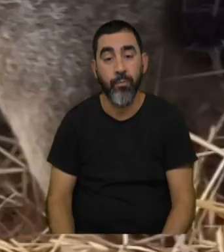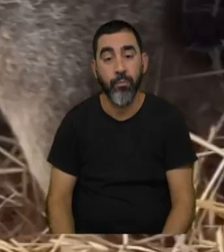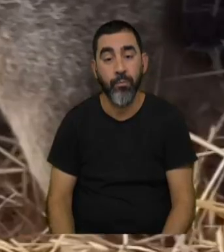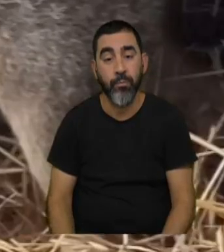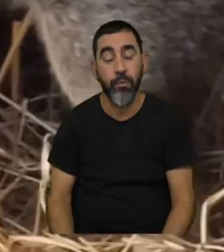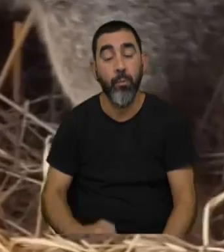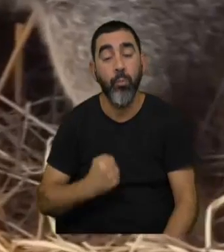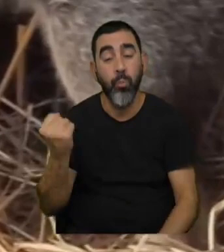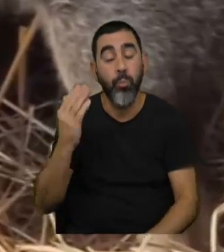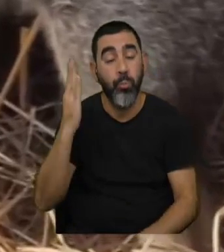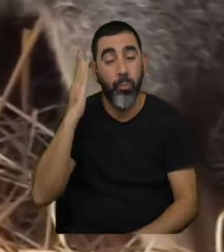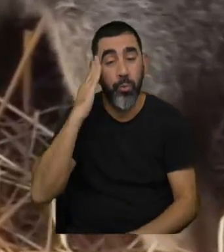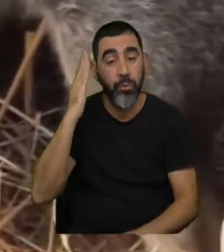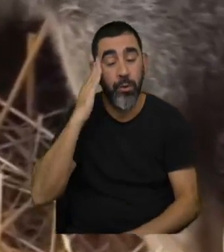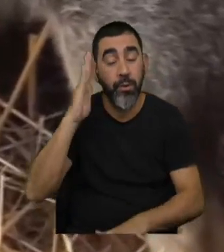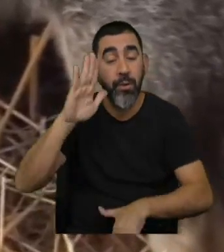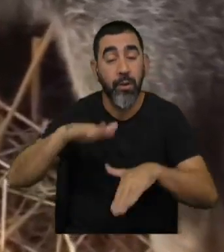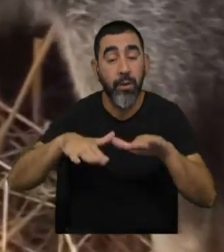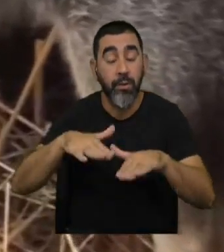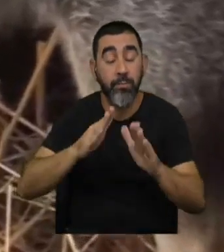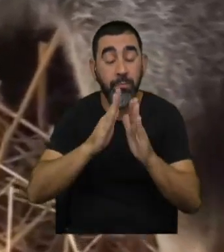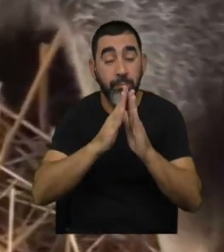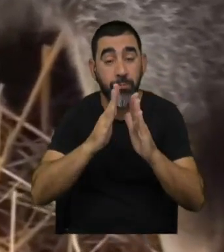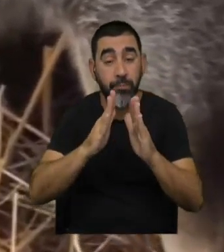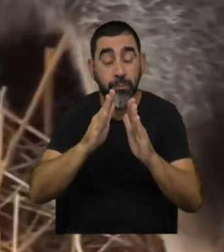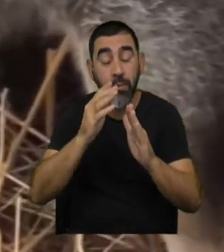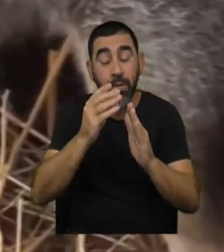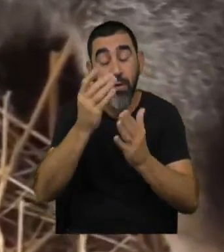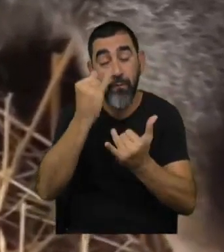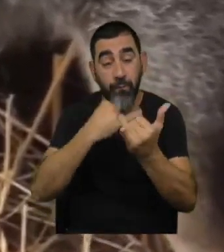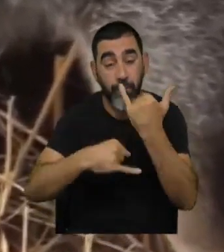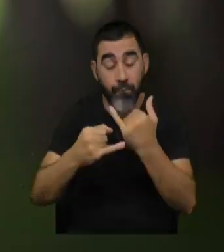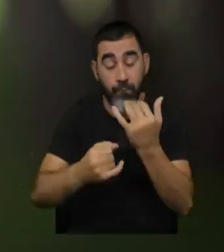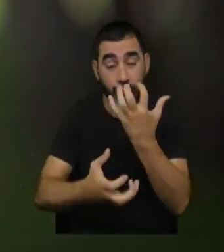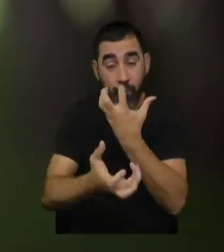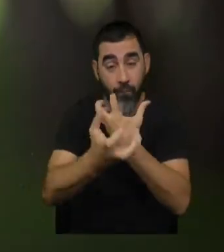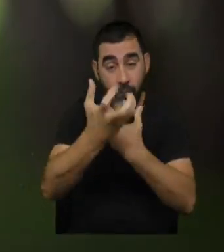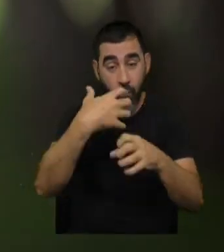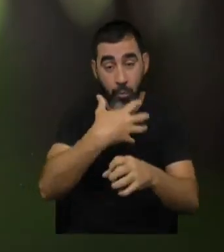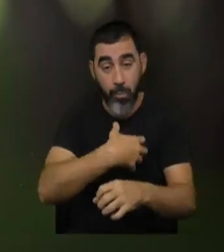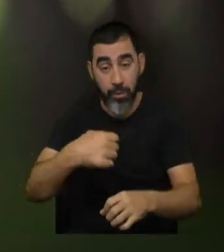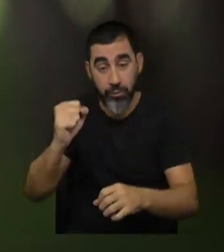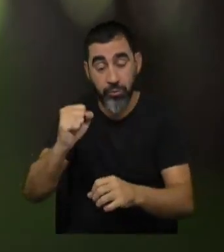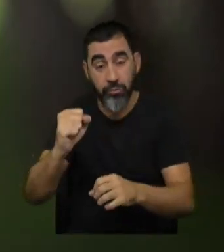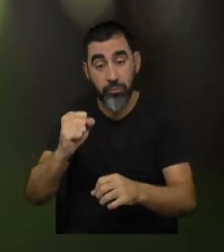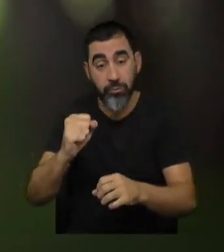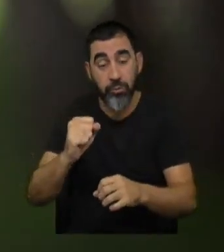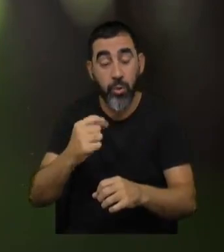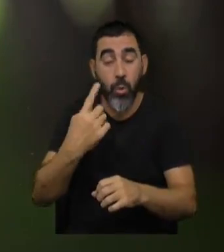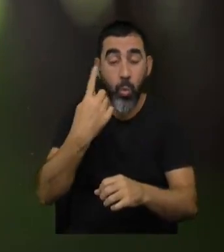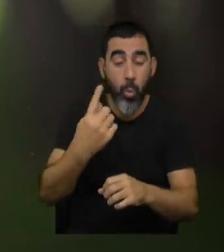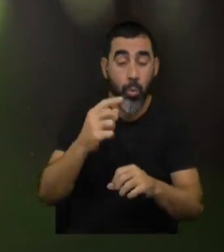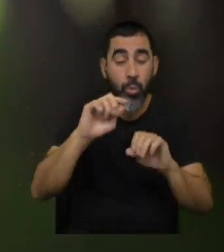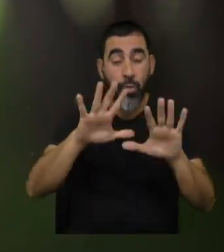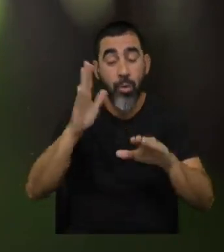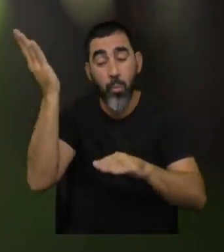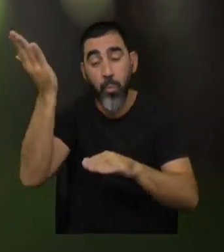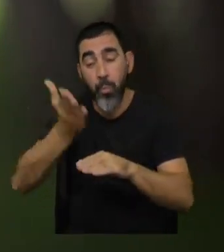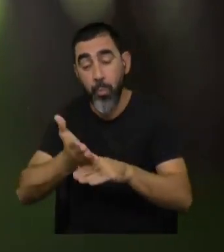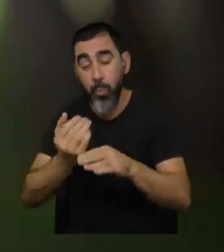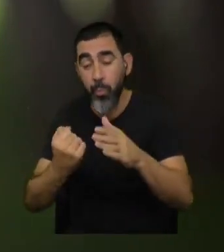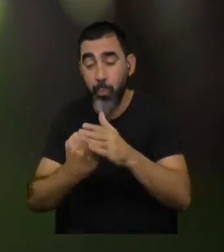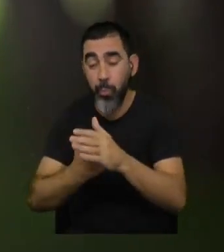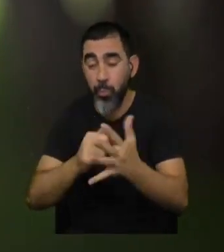Es importante saber que, según la bibliografía, a partir de estos datos de incautaciones, lo que se está viendo es entre un 1 y un 10%